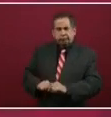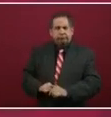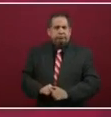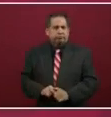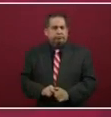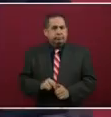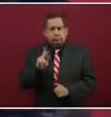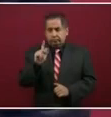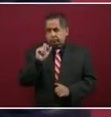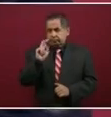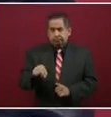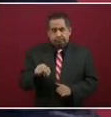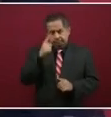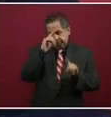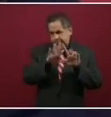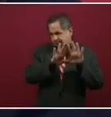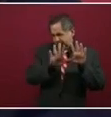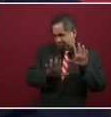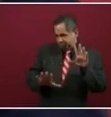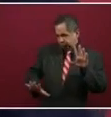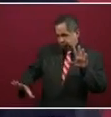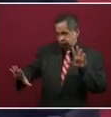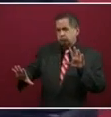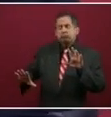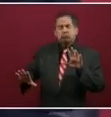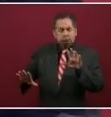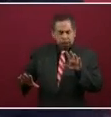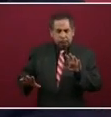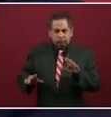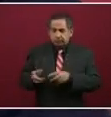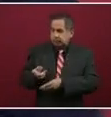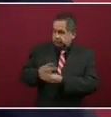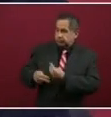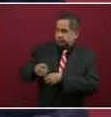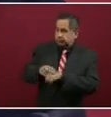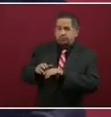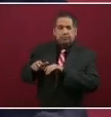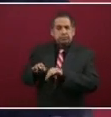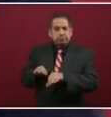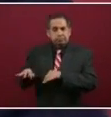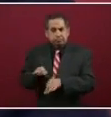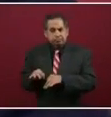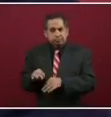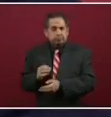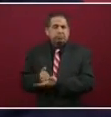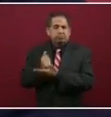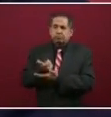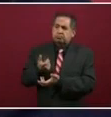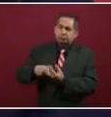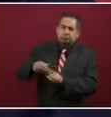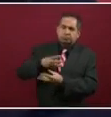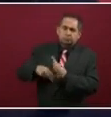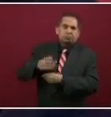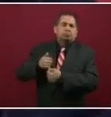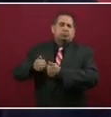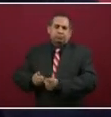El plan para toda la región, para impulsar actividades productivas, crear empleos.